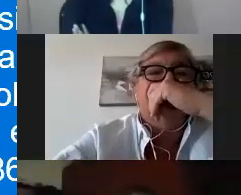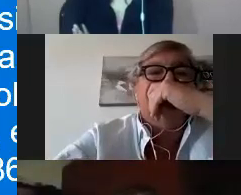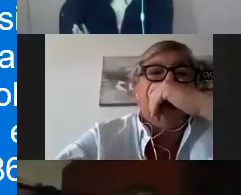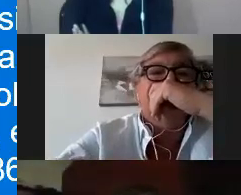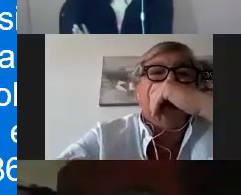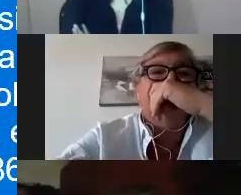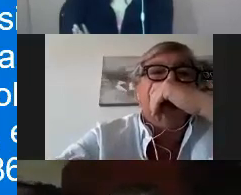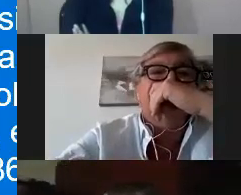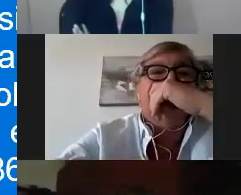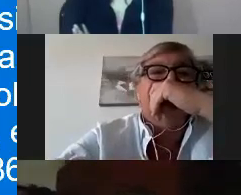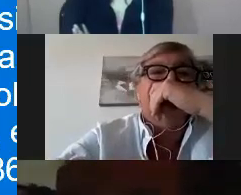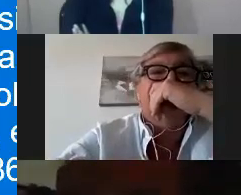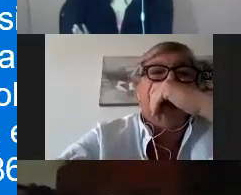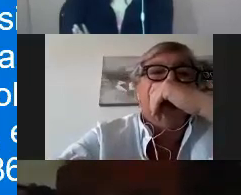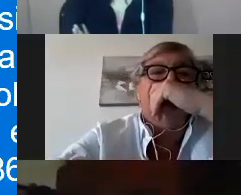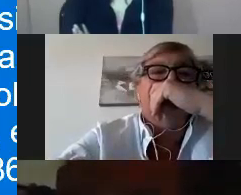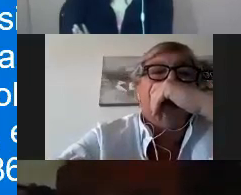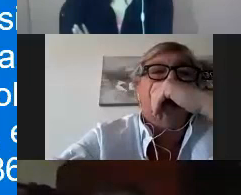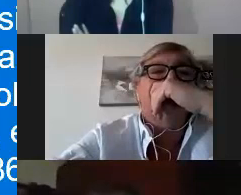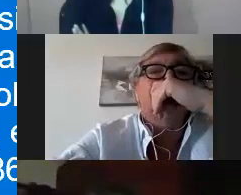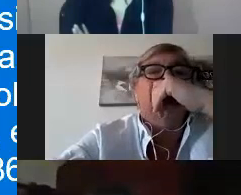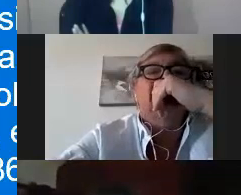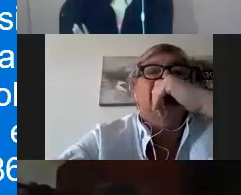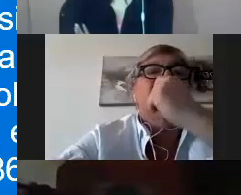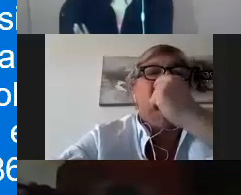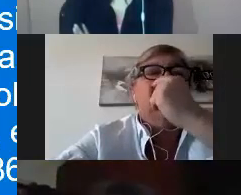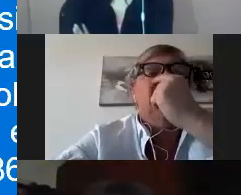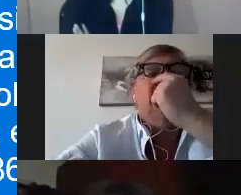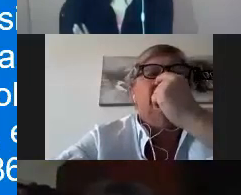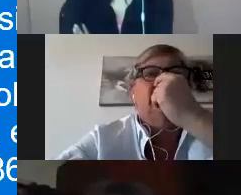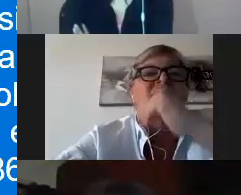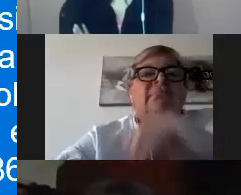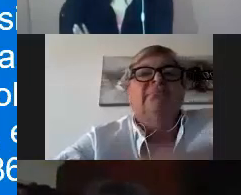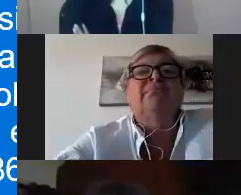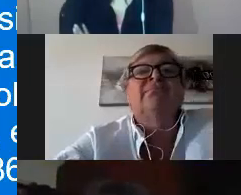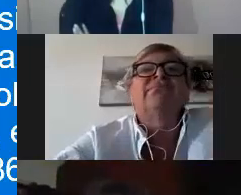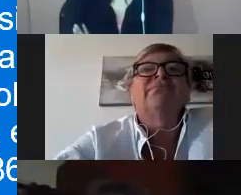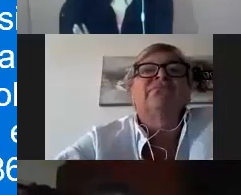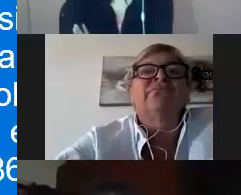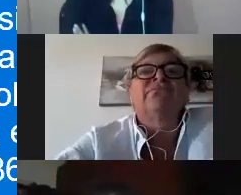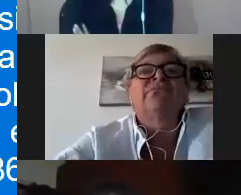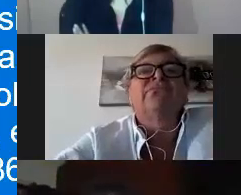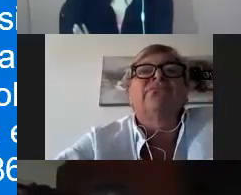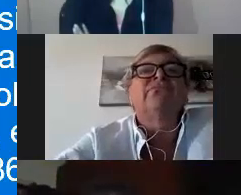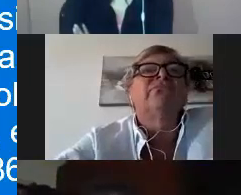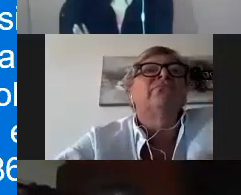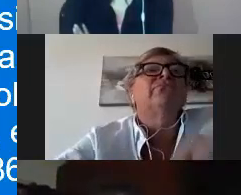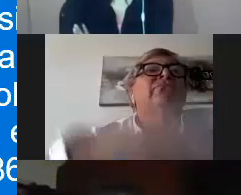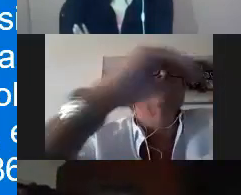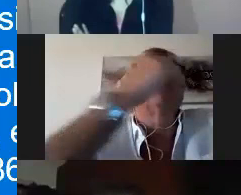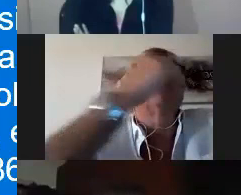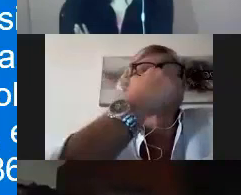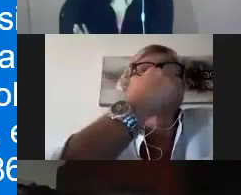16.986, pues lo normal es que cada vez que los actores deban viajar y no obtengan una respuesta